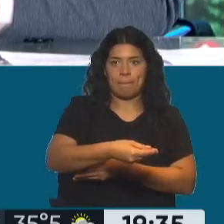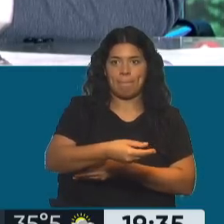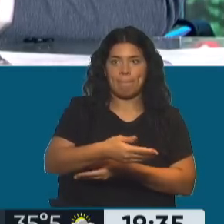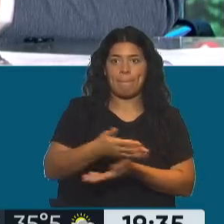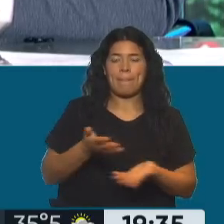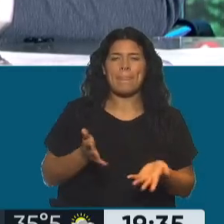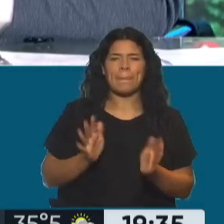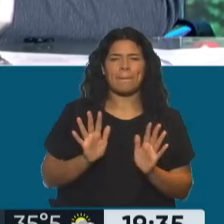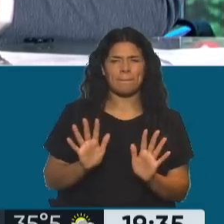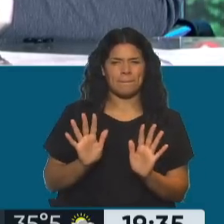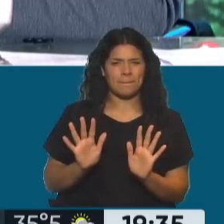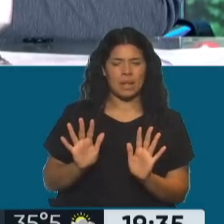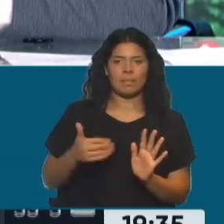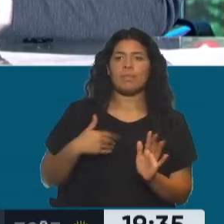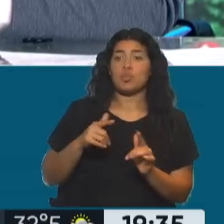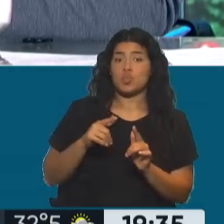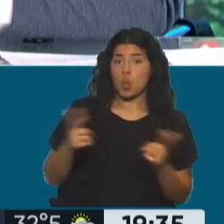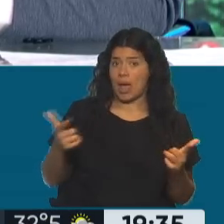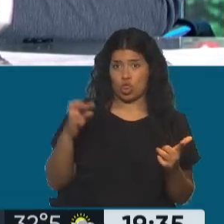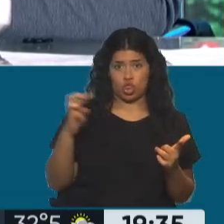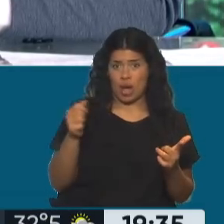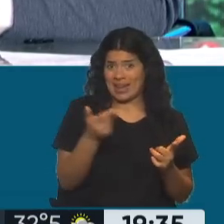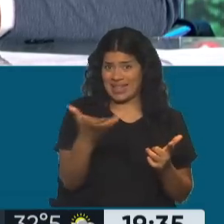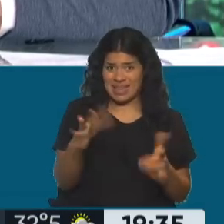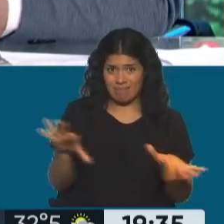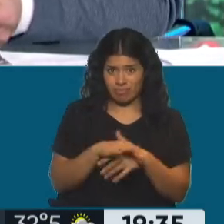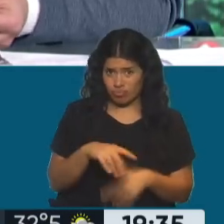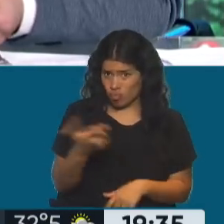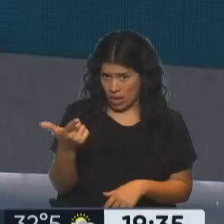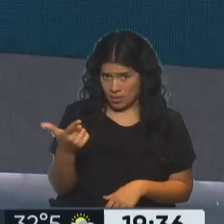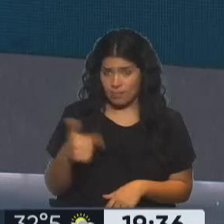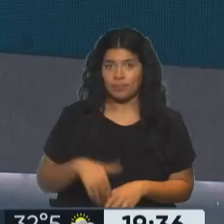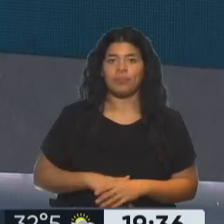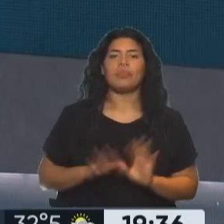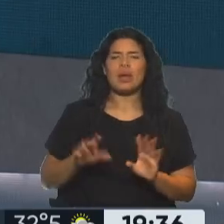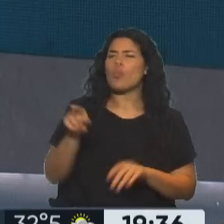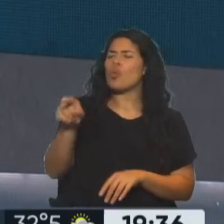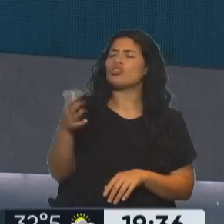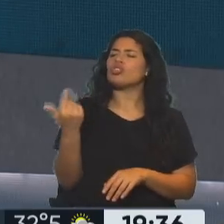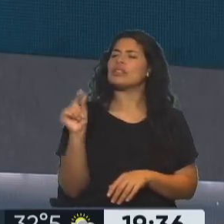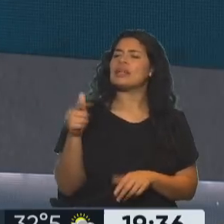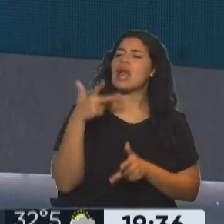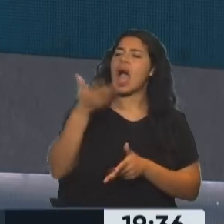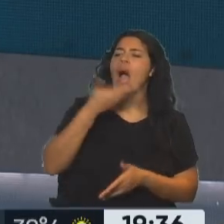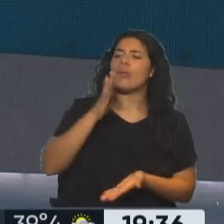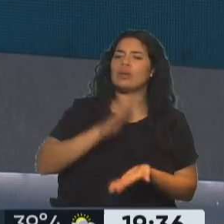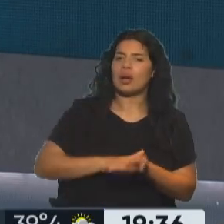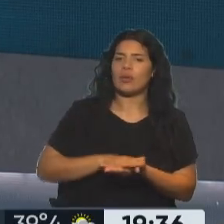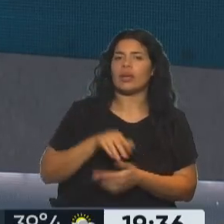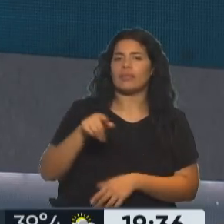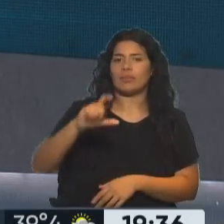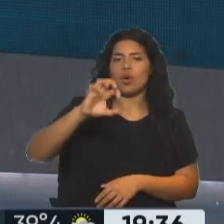ese esquema que está planteando Milei, no están. Y eso mismo, vos nombrabas recién a Ocampo, Hernán. Ocampo habla de una